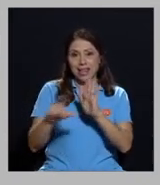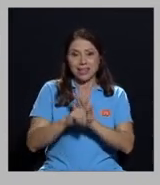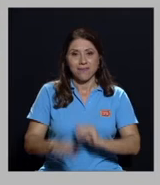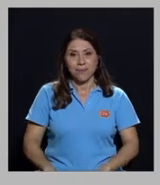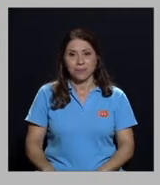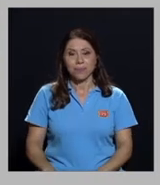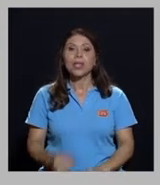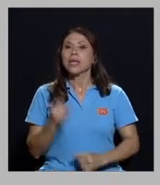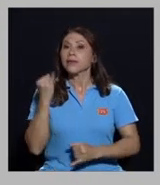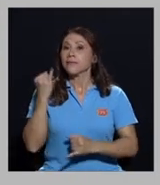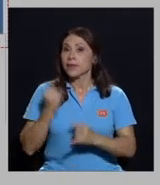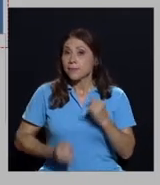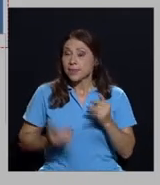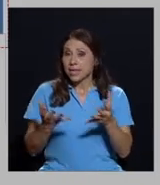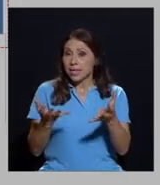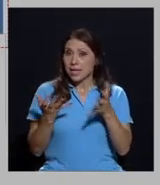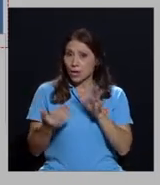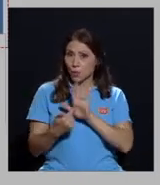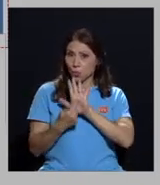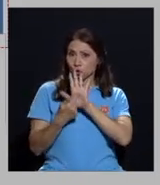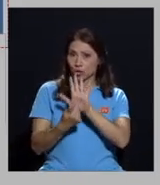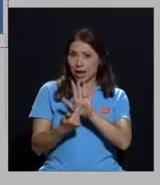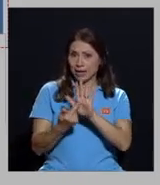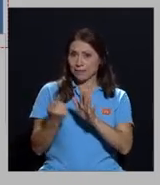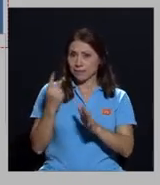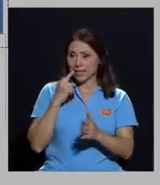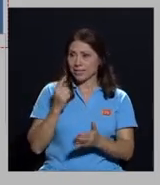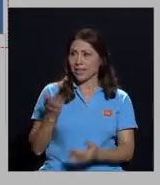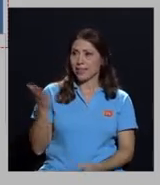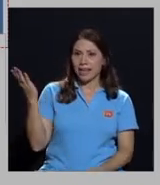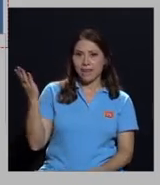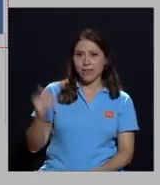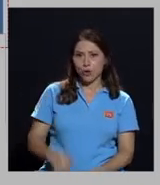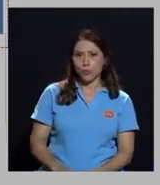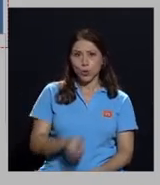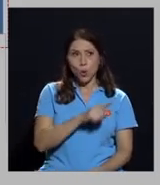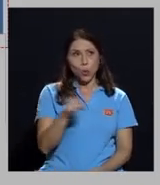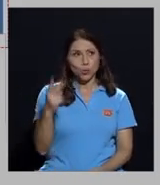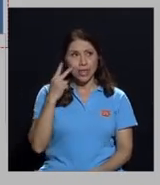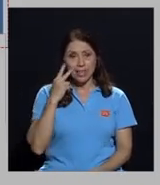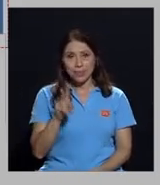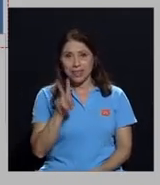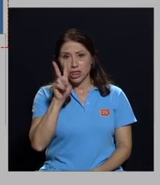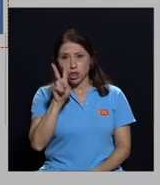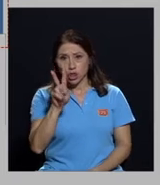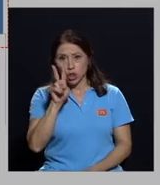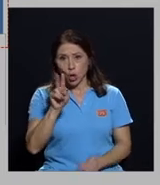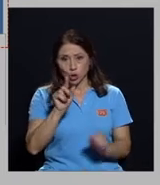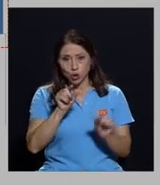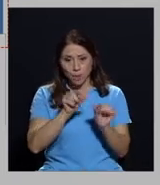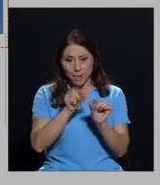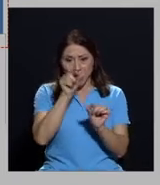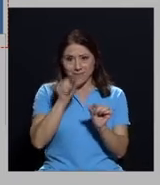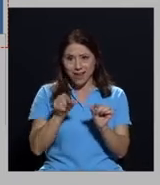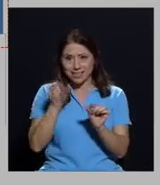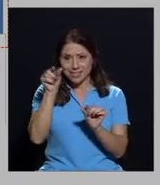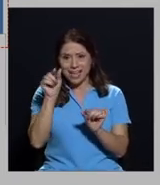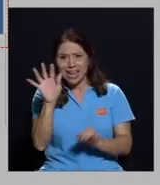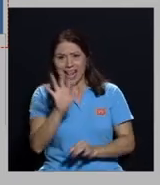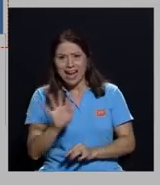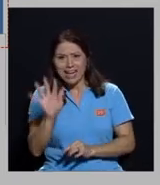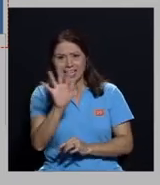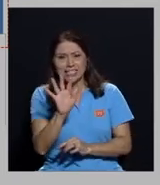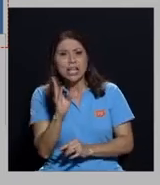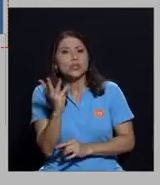quiero mostrar el siguiente gráfico ustedes ven dos barras la barra gris son la cantidad de proyectos que